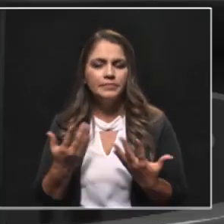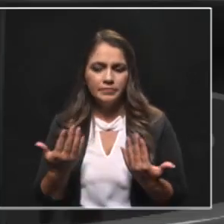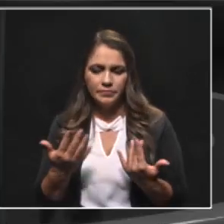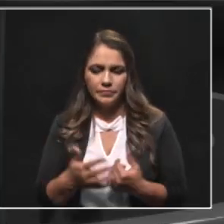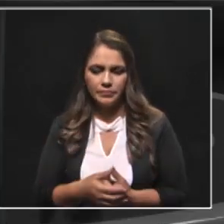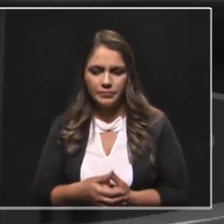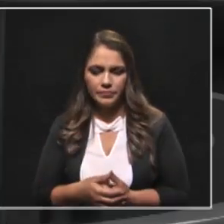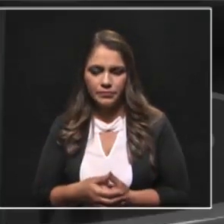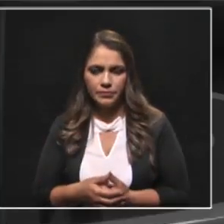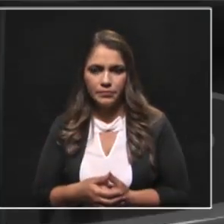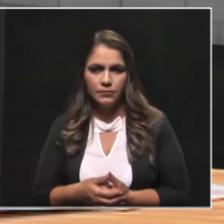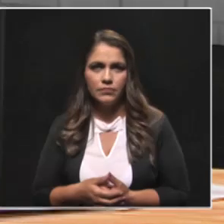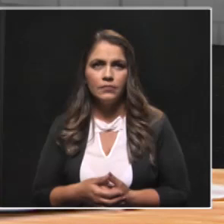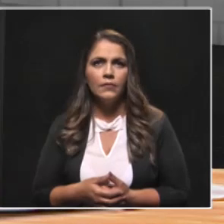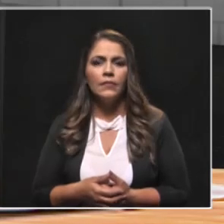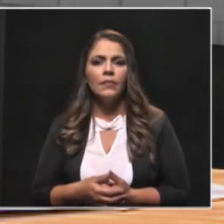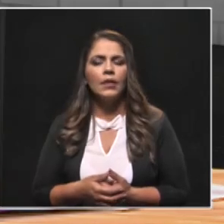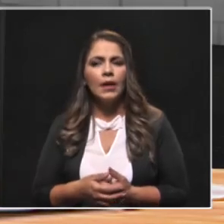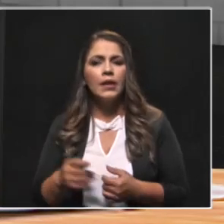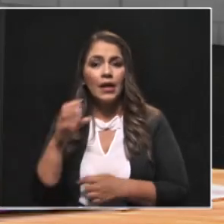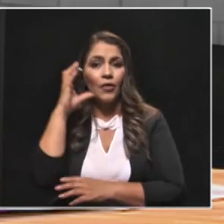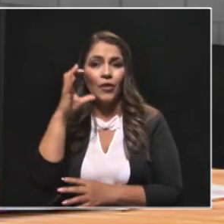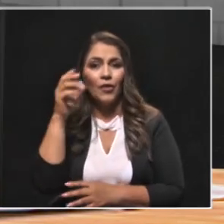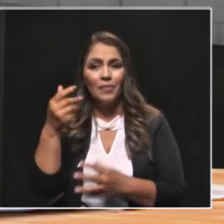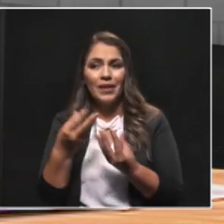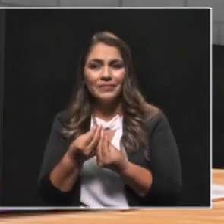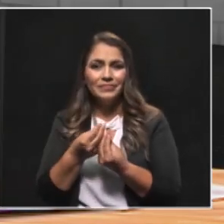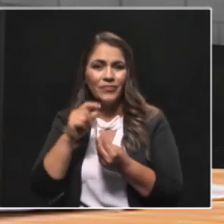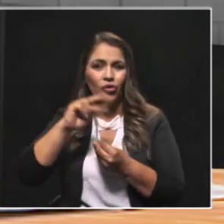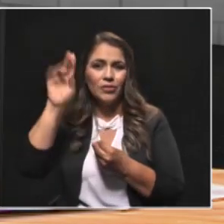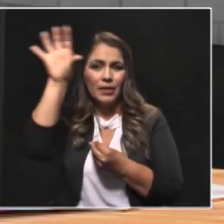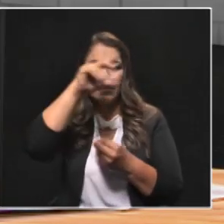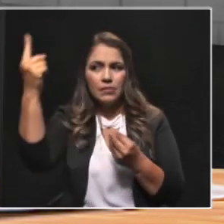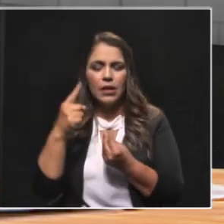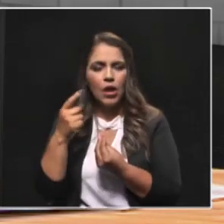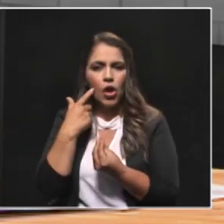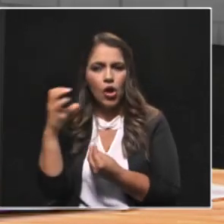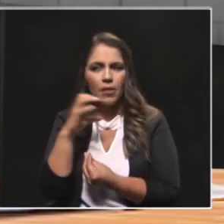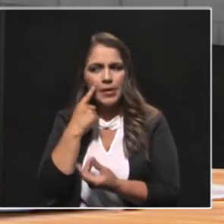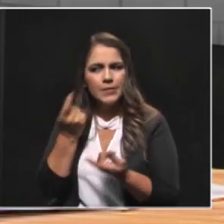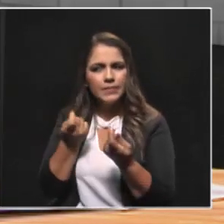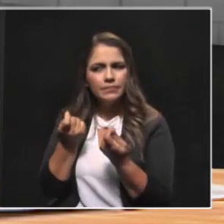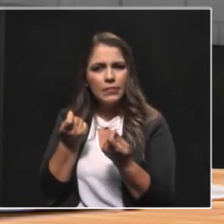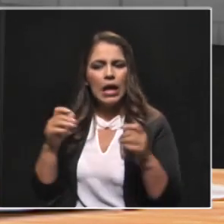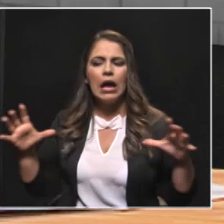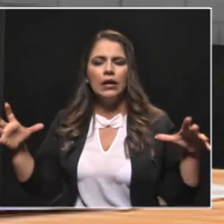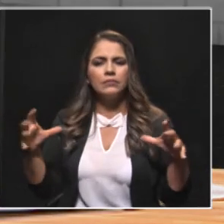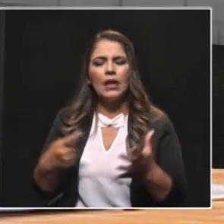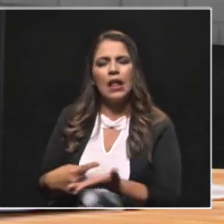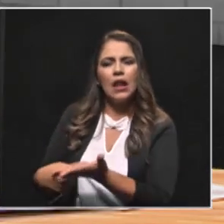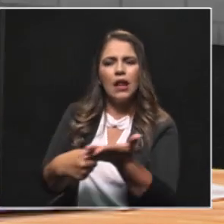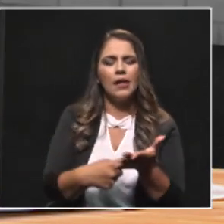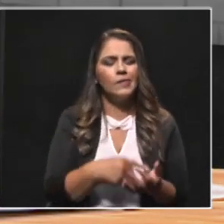representantes de Migración Colombia. Y precisamente este era como el tema de debate alrededor de esta propaganda,